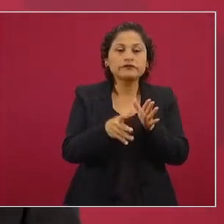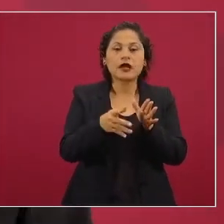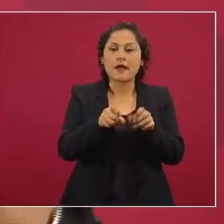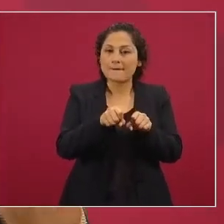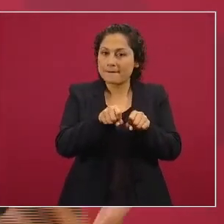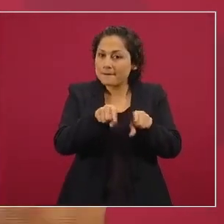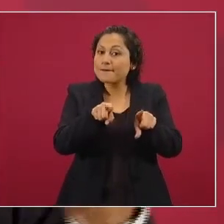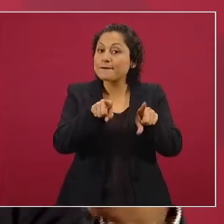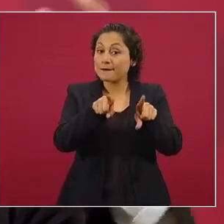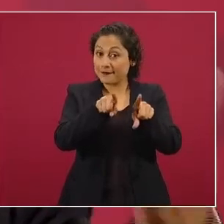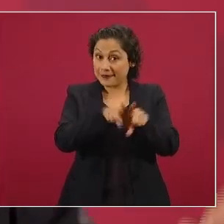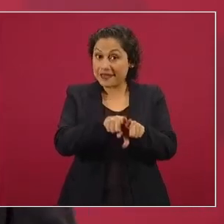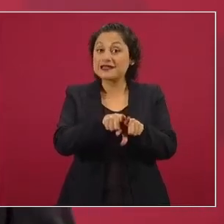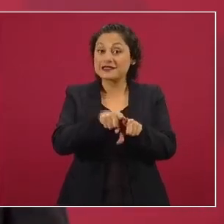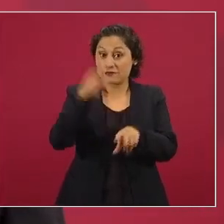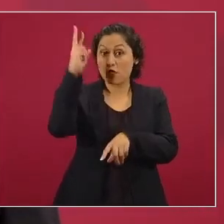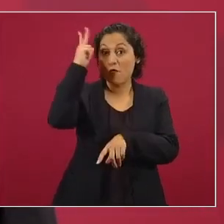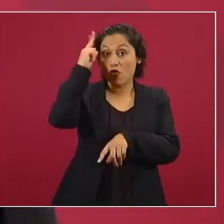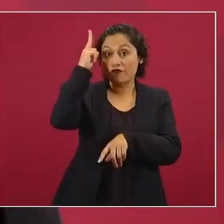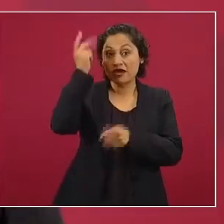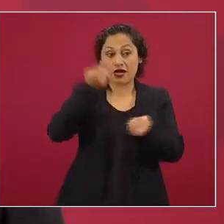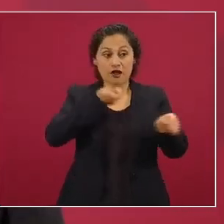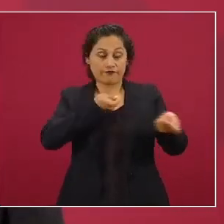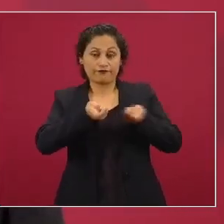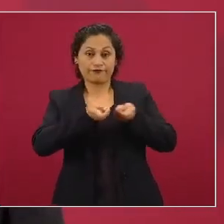porfirista, de ahí viene la frase